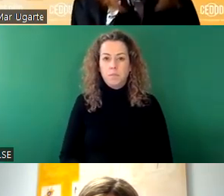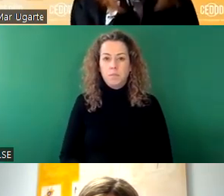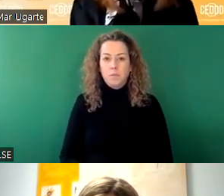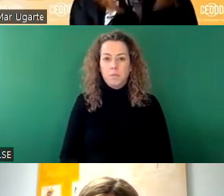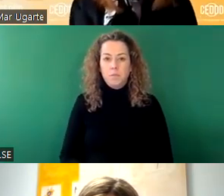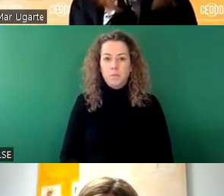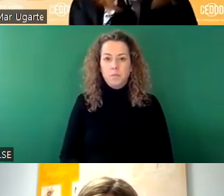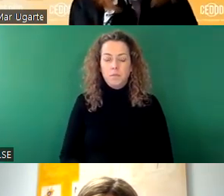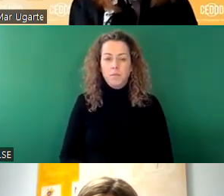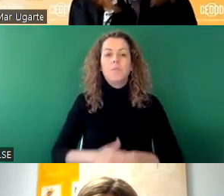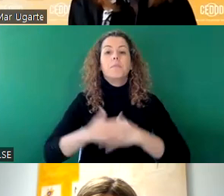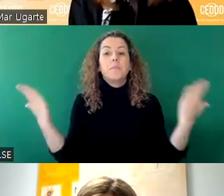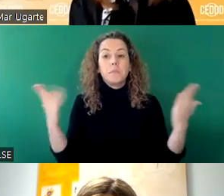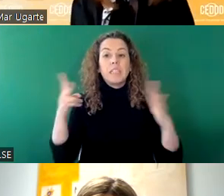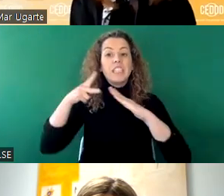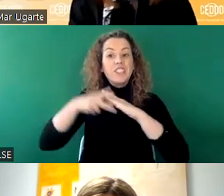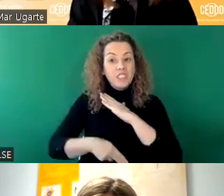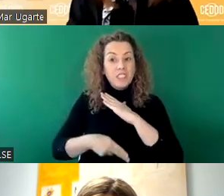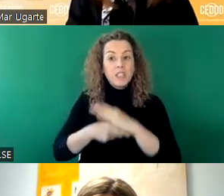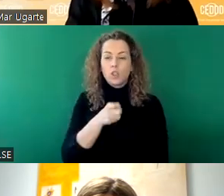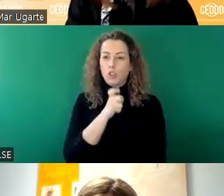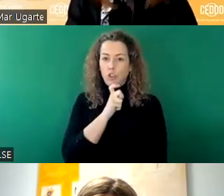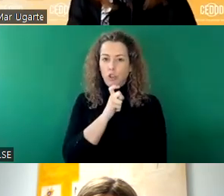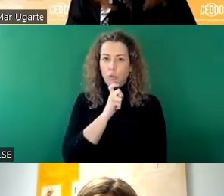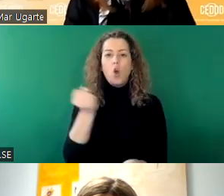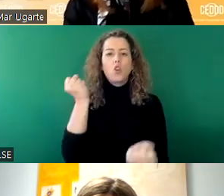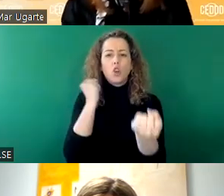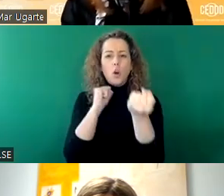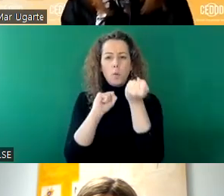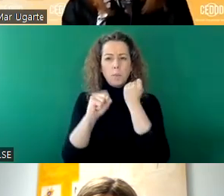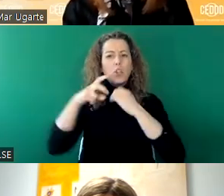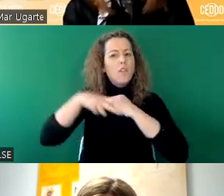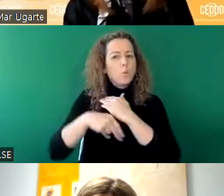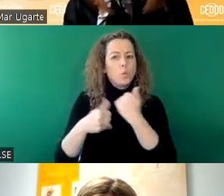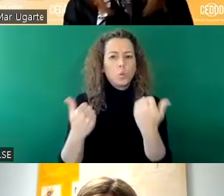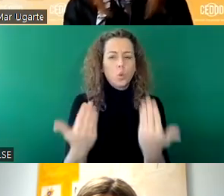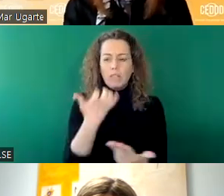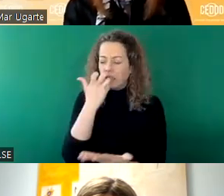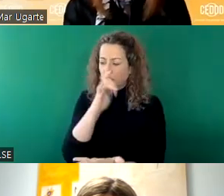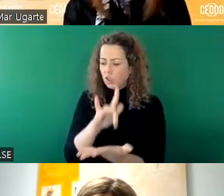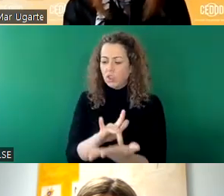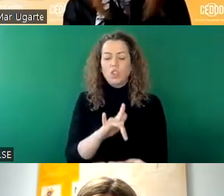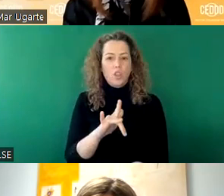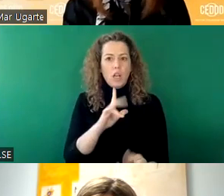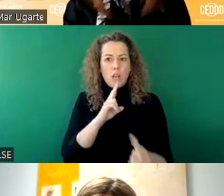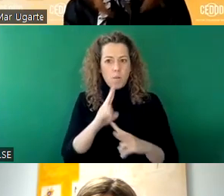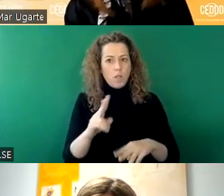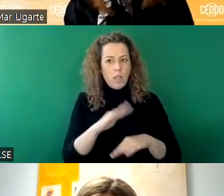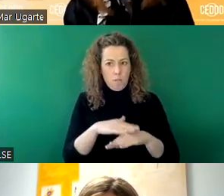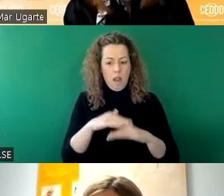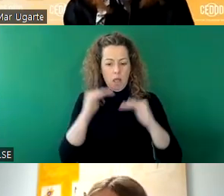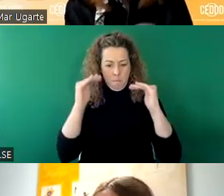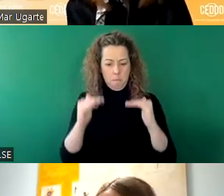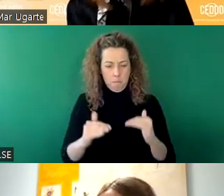Bueno, ¿cómo evitar, qué comportamientos tenemos que evitar cuando queremos dar esa respuesta para desescalar,